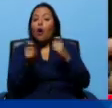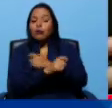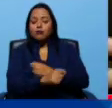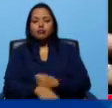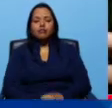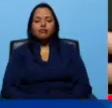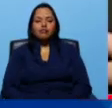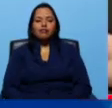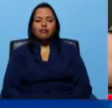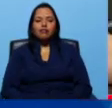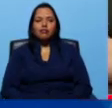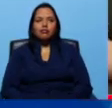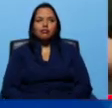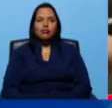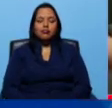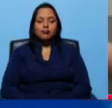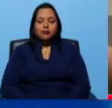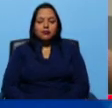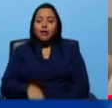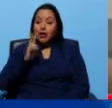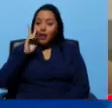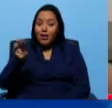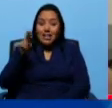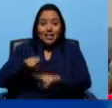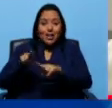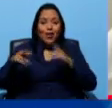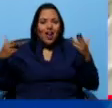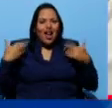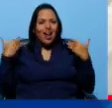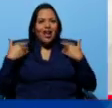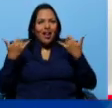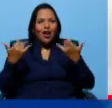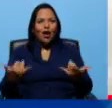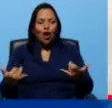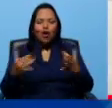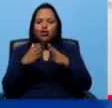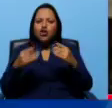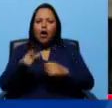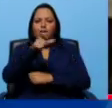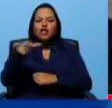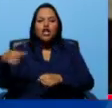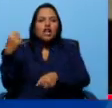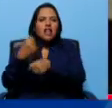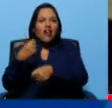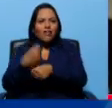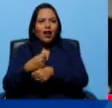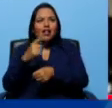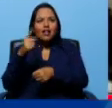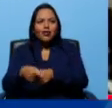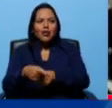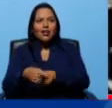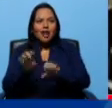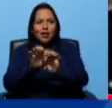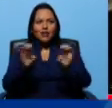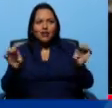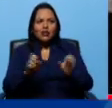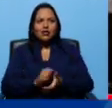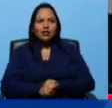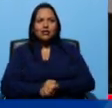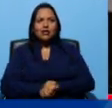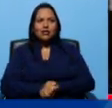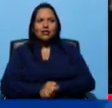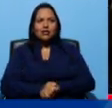transformación. Mira cómo están los niños alegres, presidente. Aquí está todo el personal del complejo educativo,